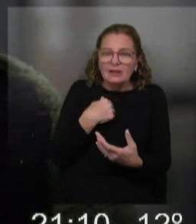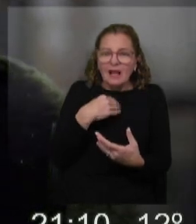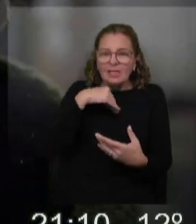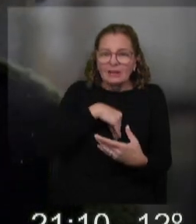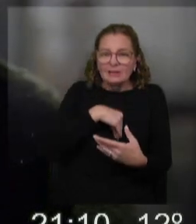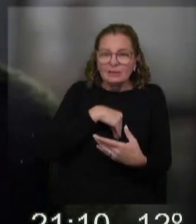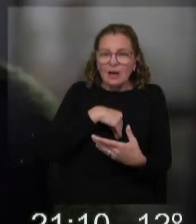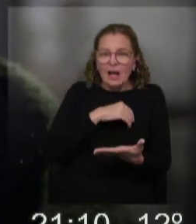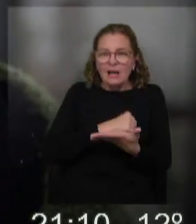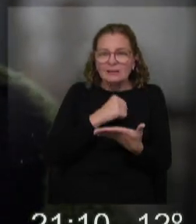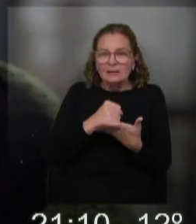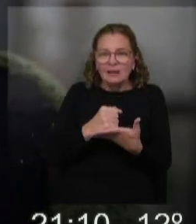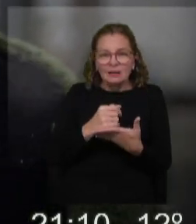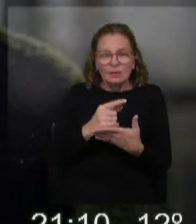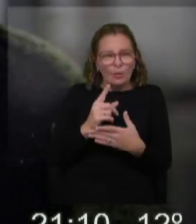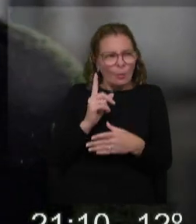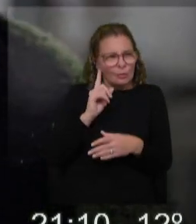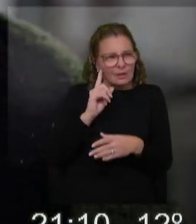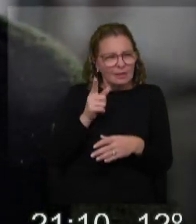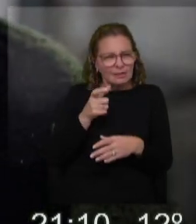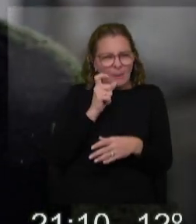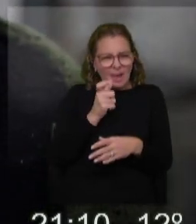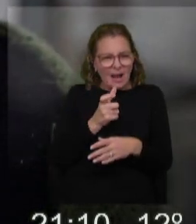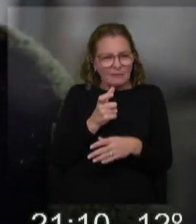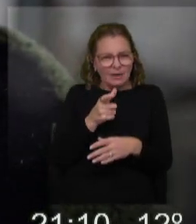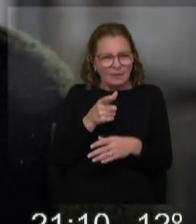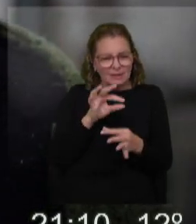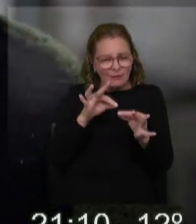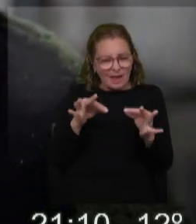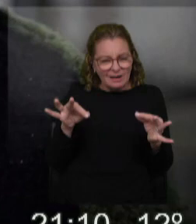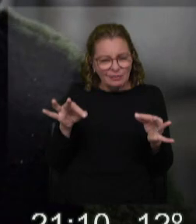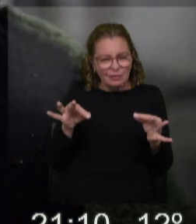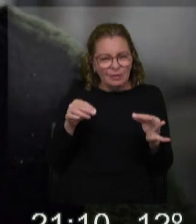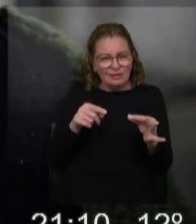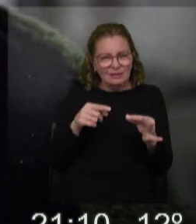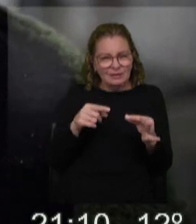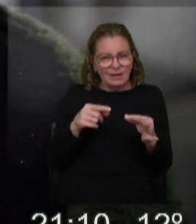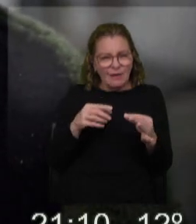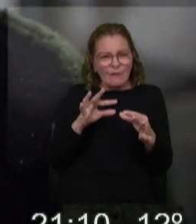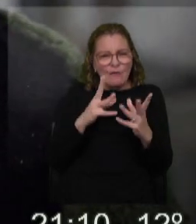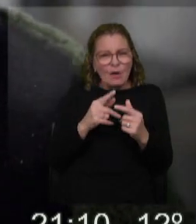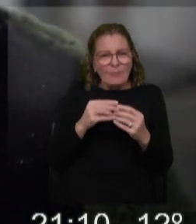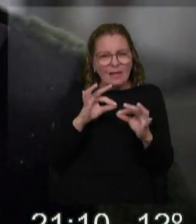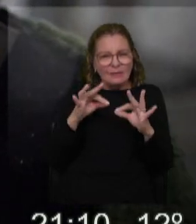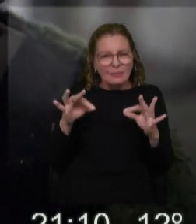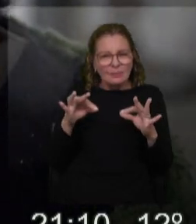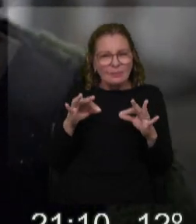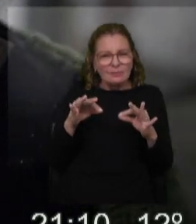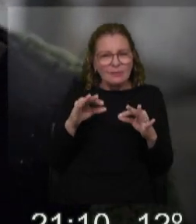en tu interior hasta que no oís esa palabra o ese verso o esa expresión en el tono de